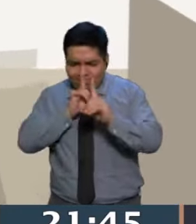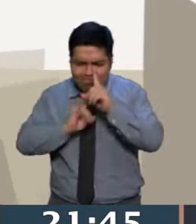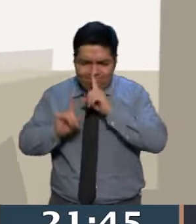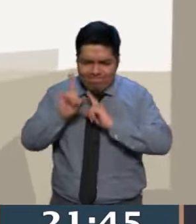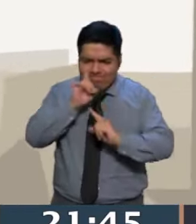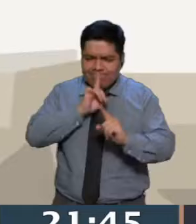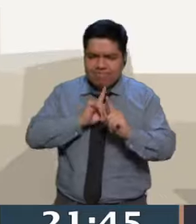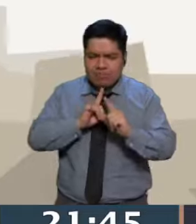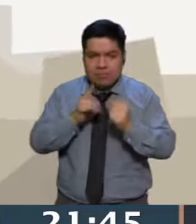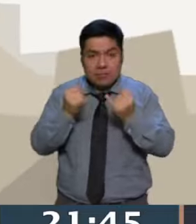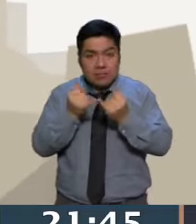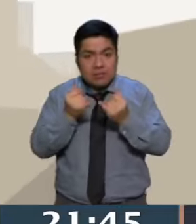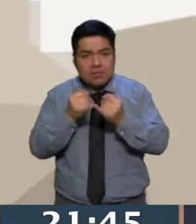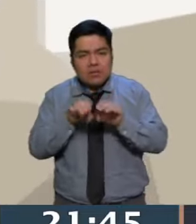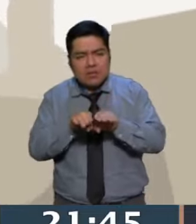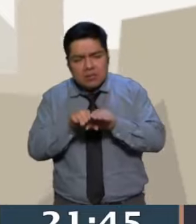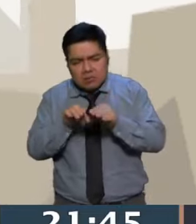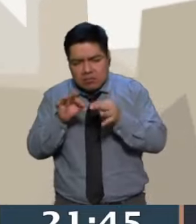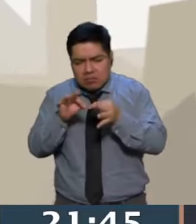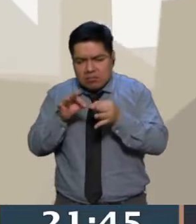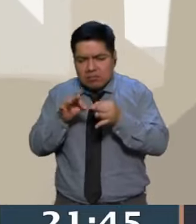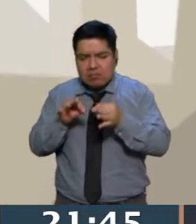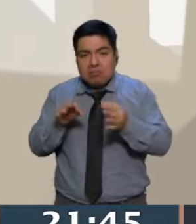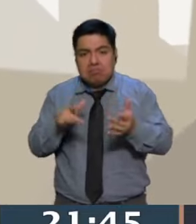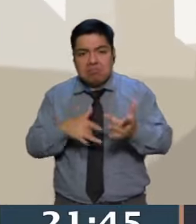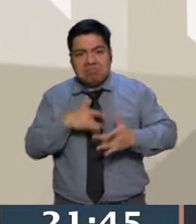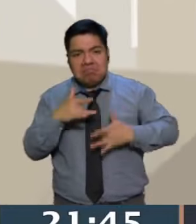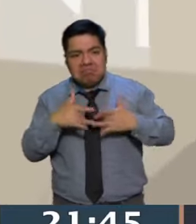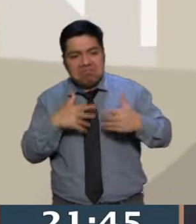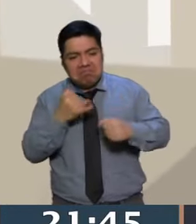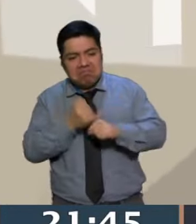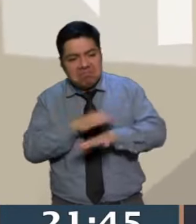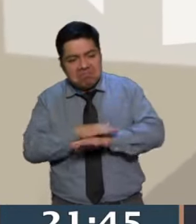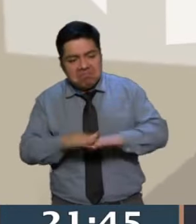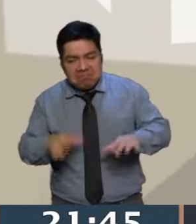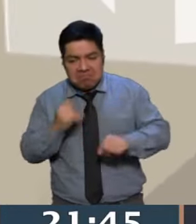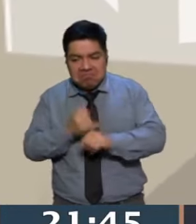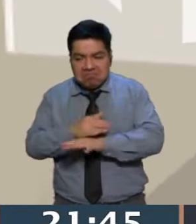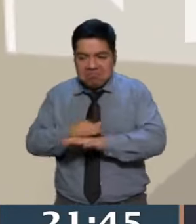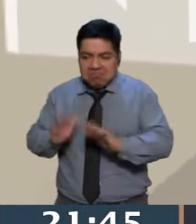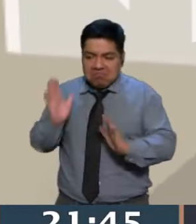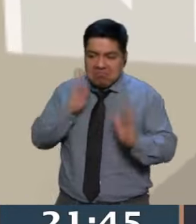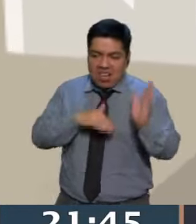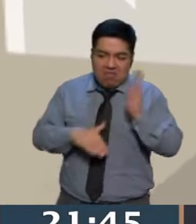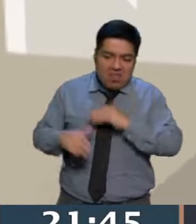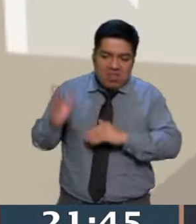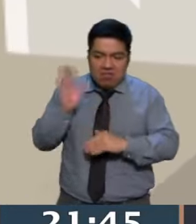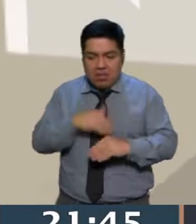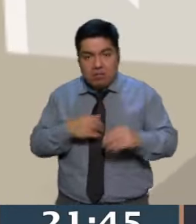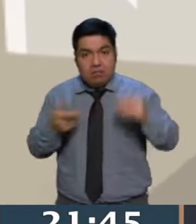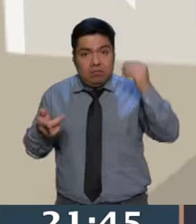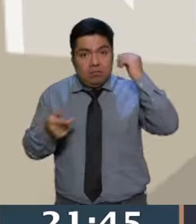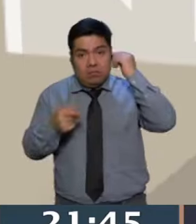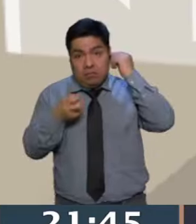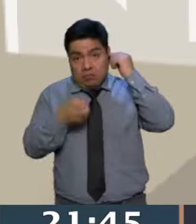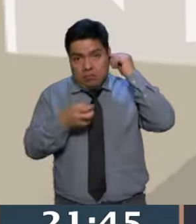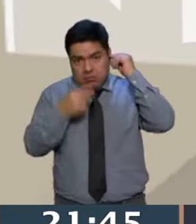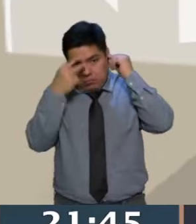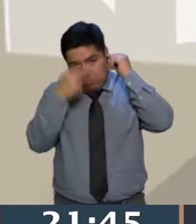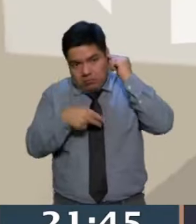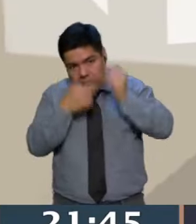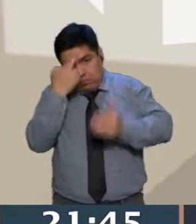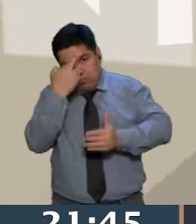una narrativa para crear pues desinformación a propósito de este hecho que, hay que decirlo, es violatorio de todos